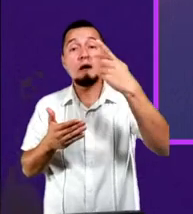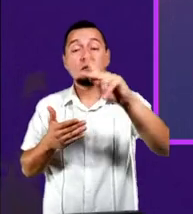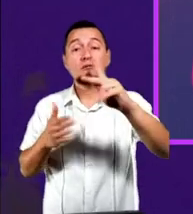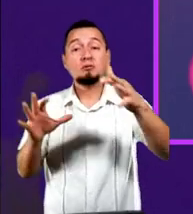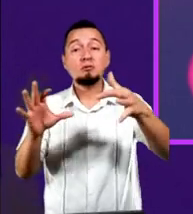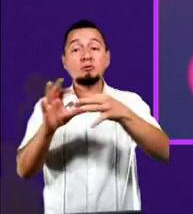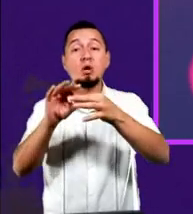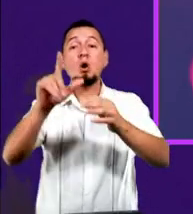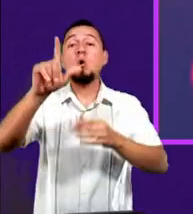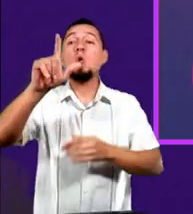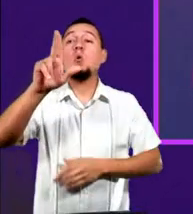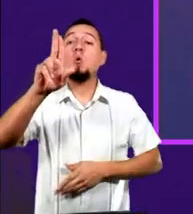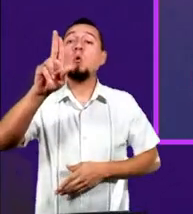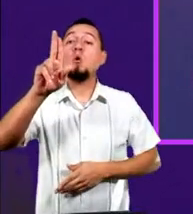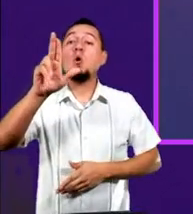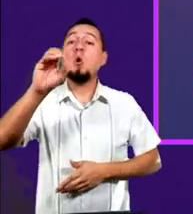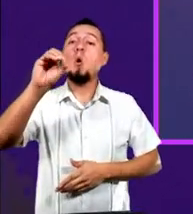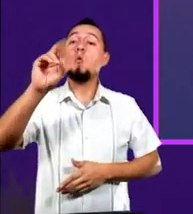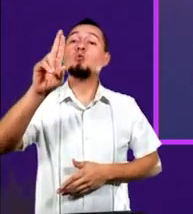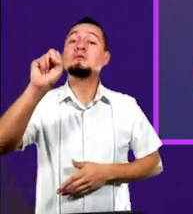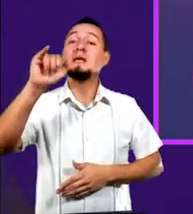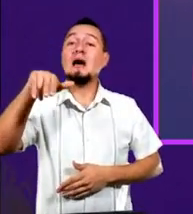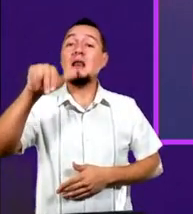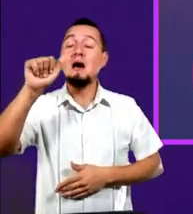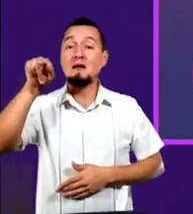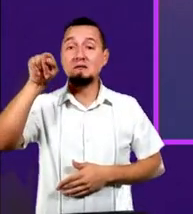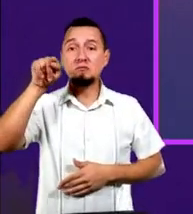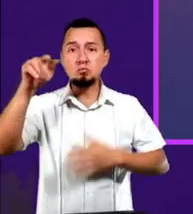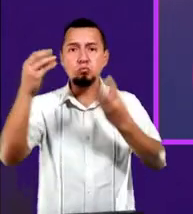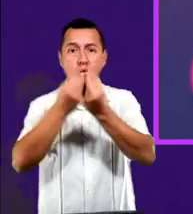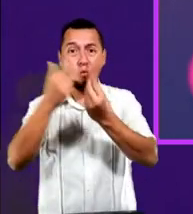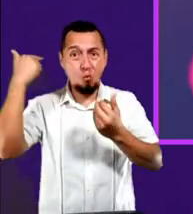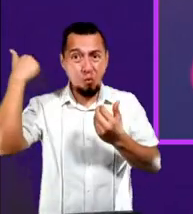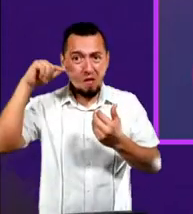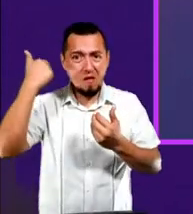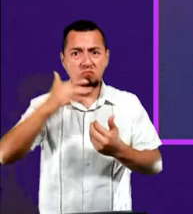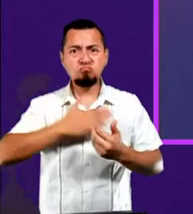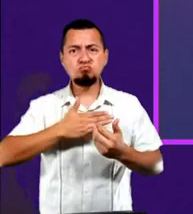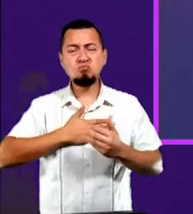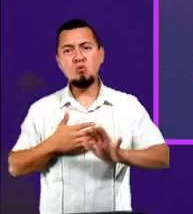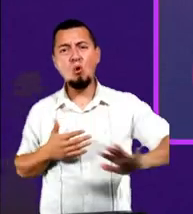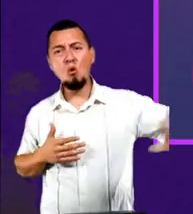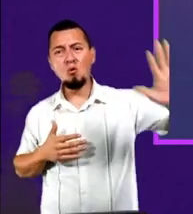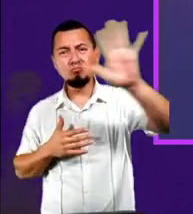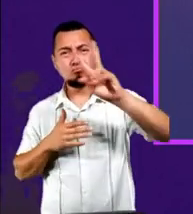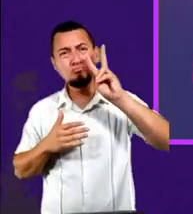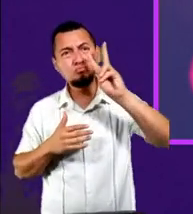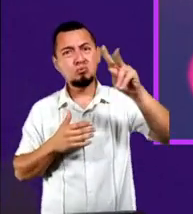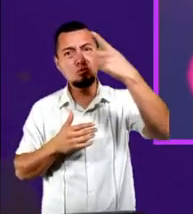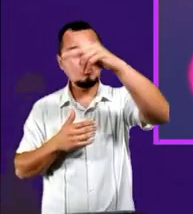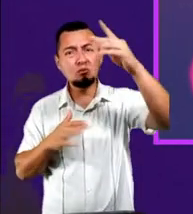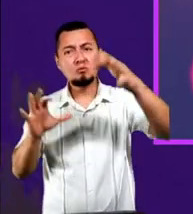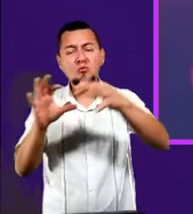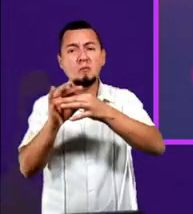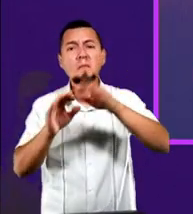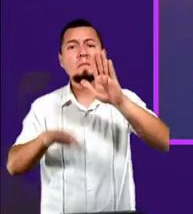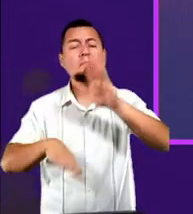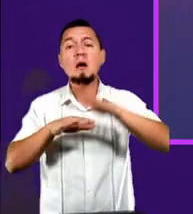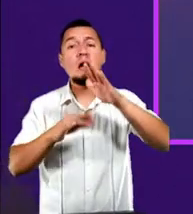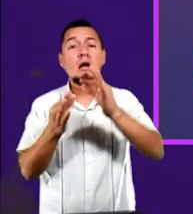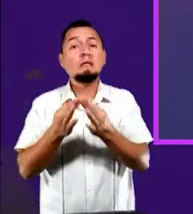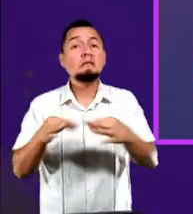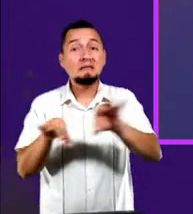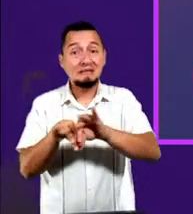fue la sede de las autoridades. ¿Cuál era la más importante en ese entonces? Sin lugar a dudas,